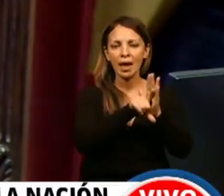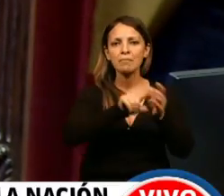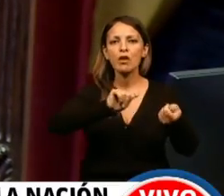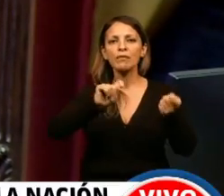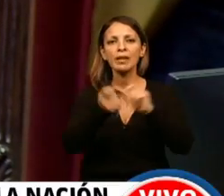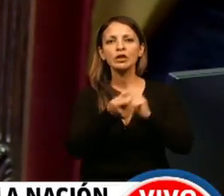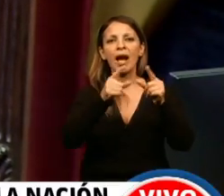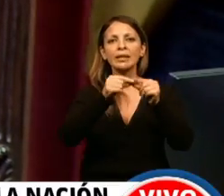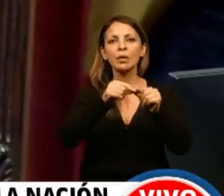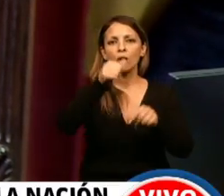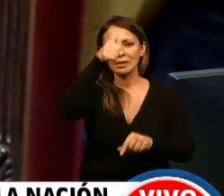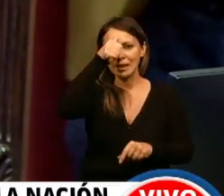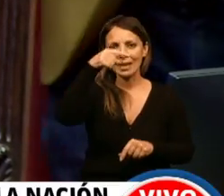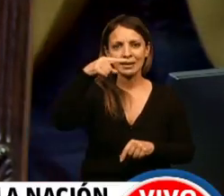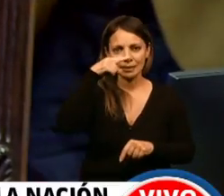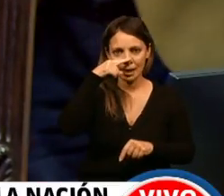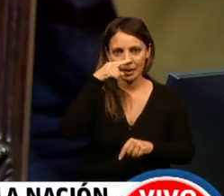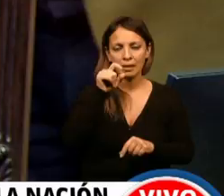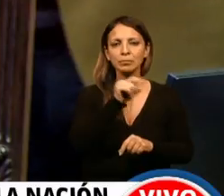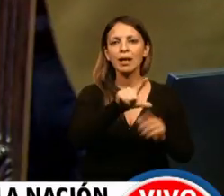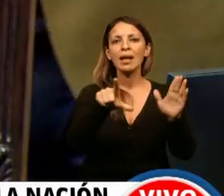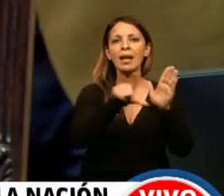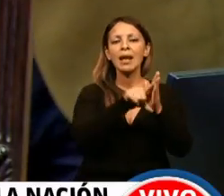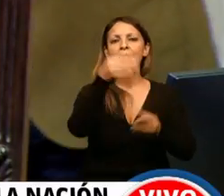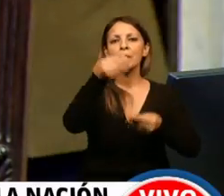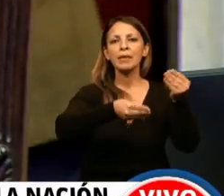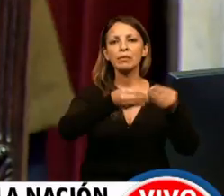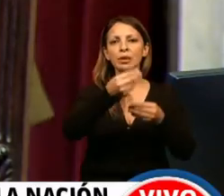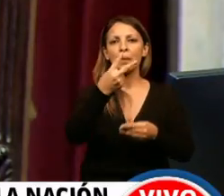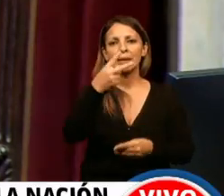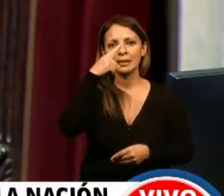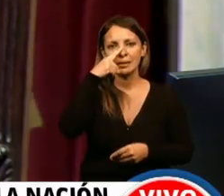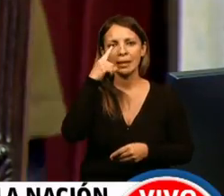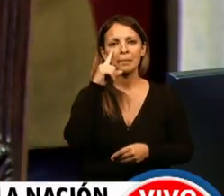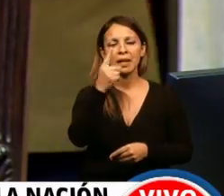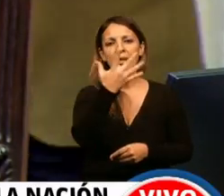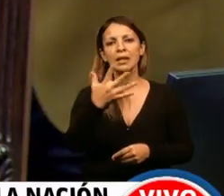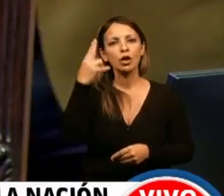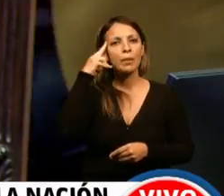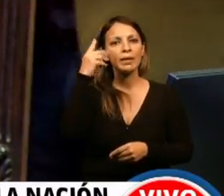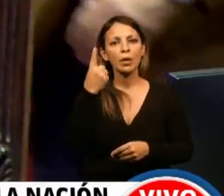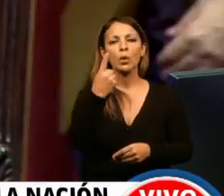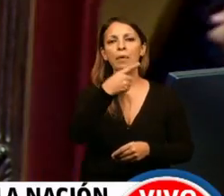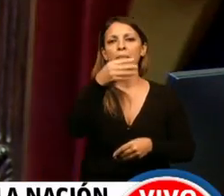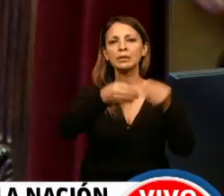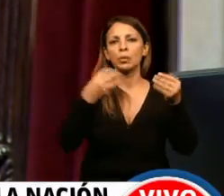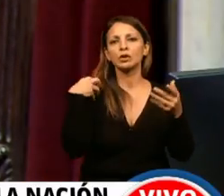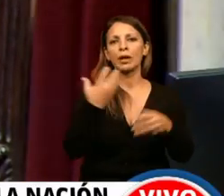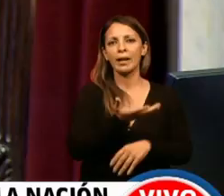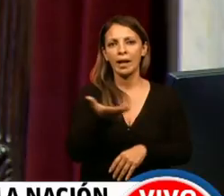modifica el artículo 67 de la ley de presupuesto 27 591 de presupuesto general